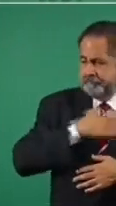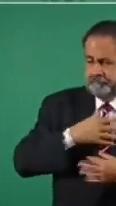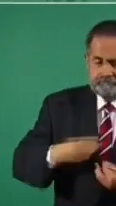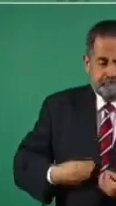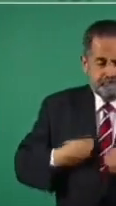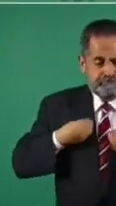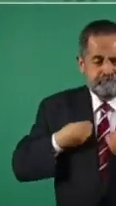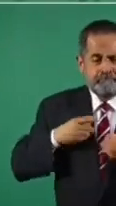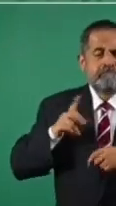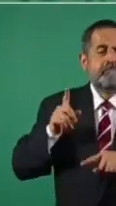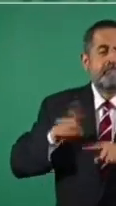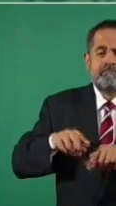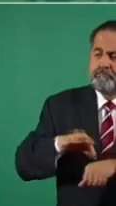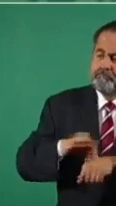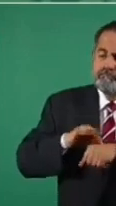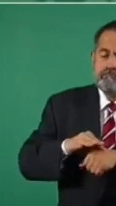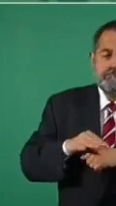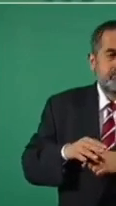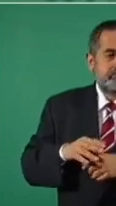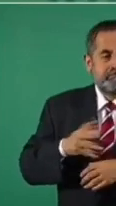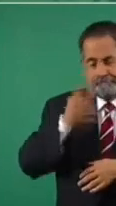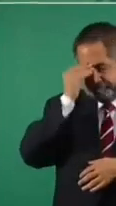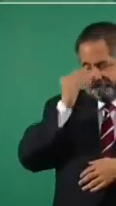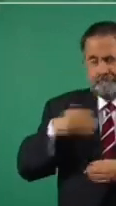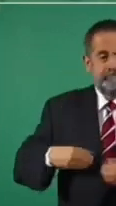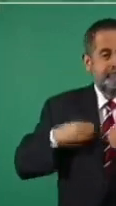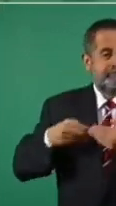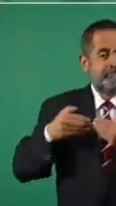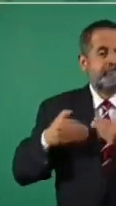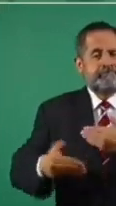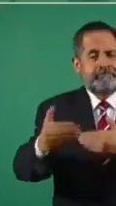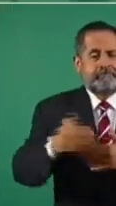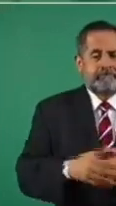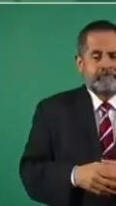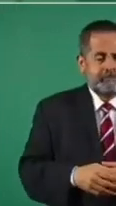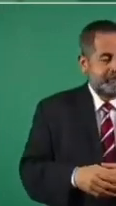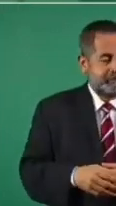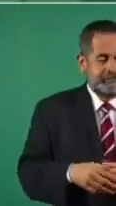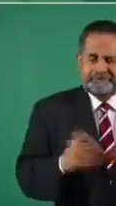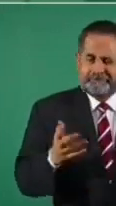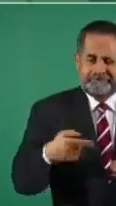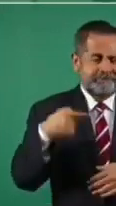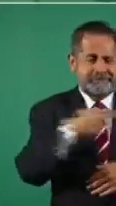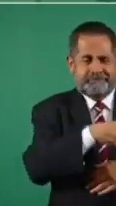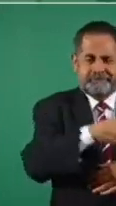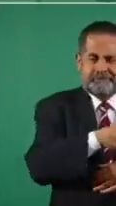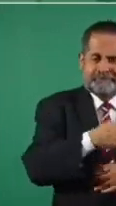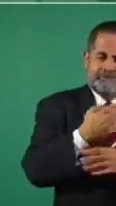Y ahora, dice, dictadura plebiscitaria.